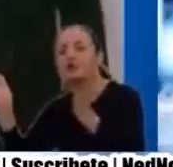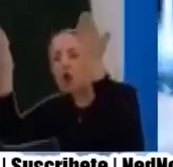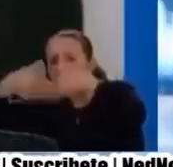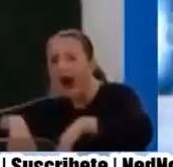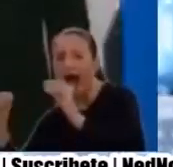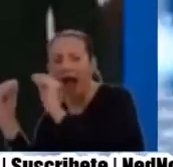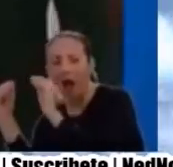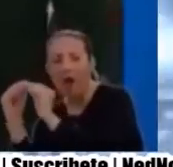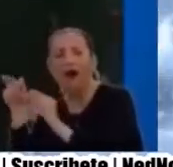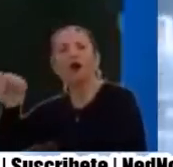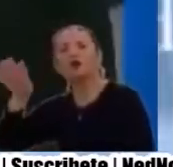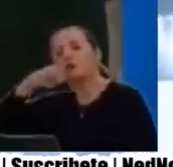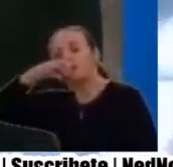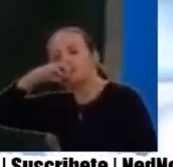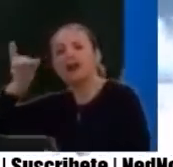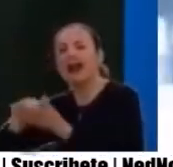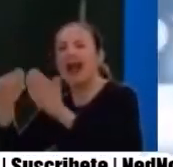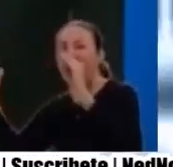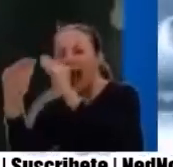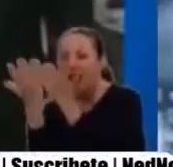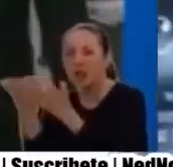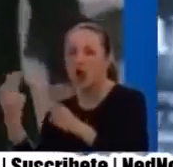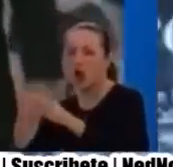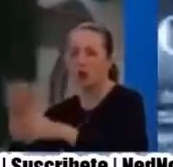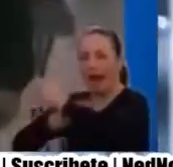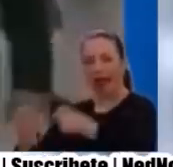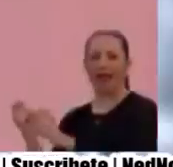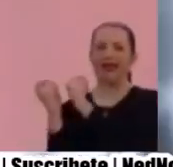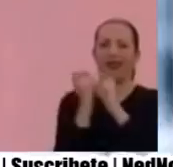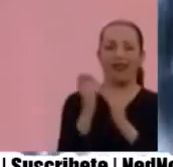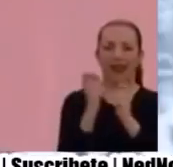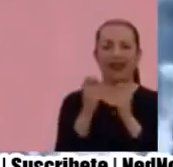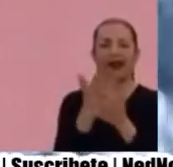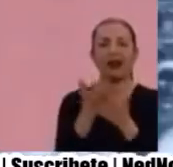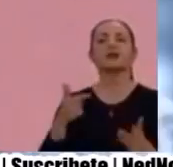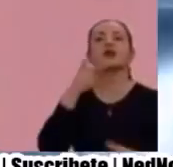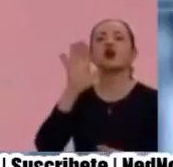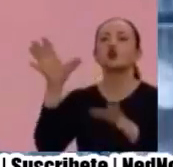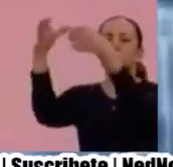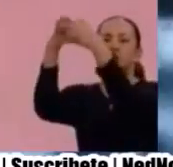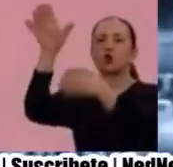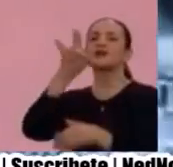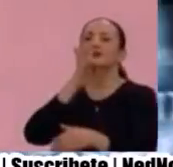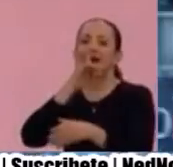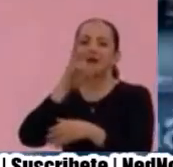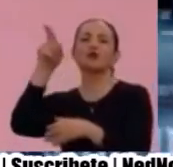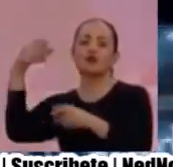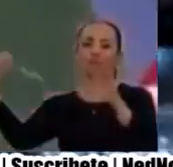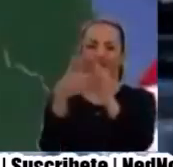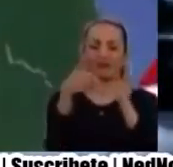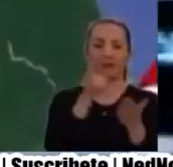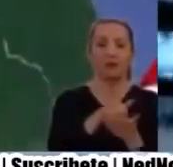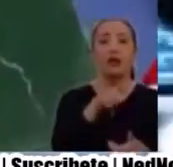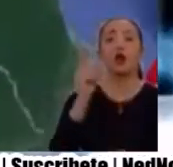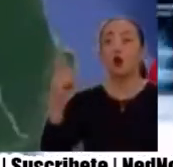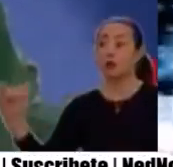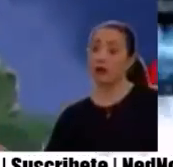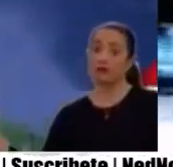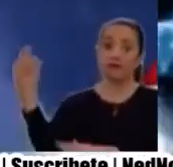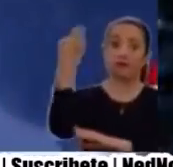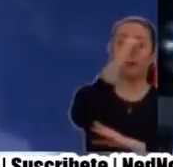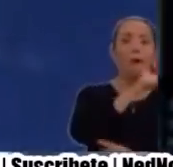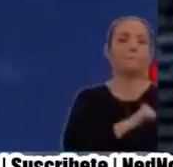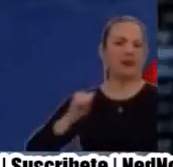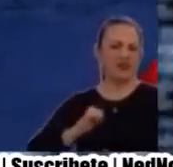del narco dictador nicolás maduro y que fue capturado en esa isla desde el pasado 12 de junio de acuerdo con su abogado